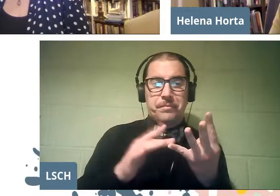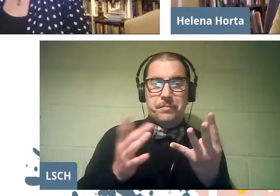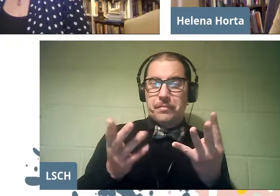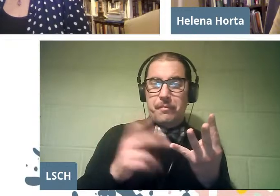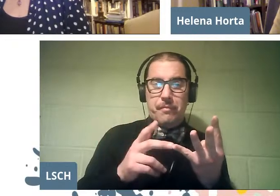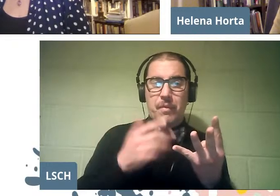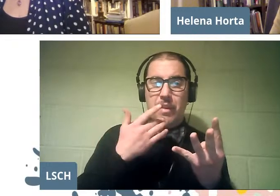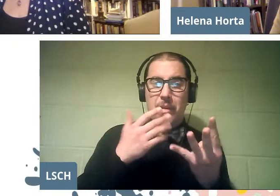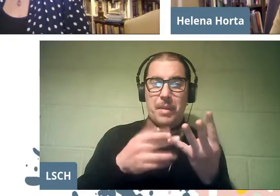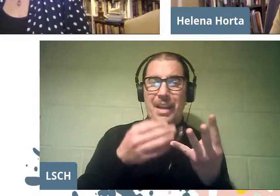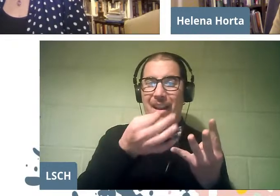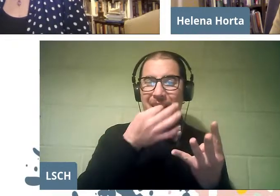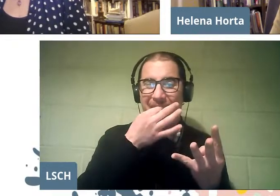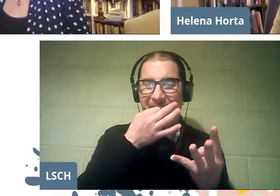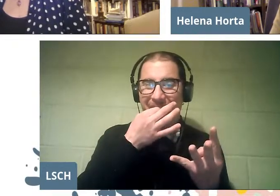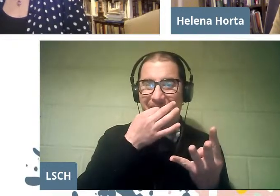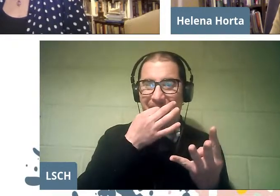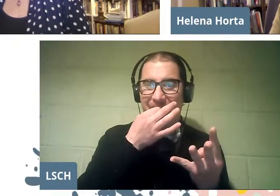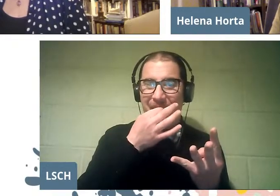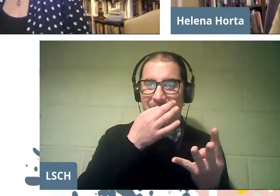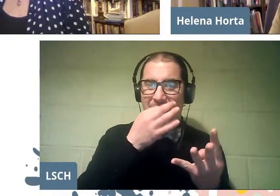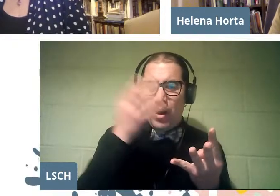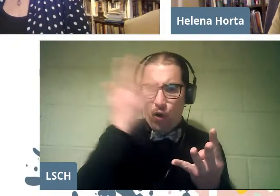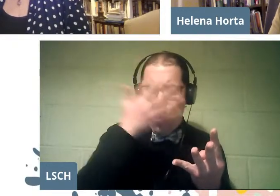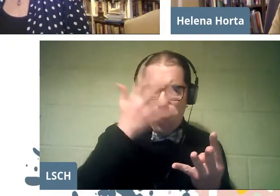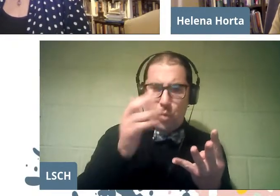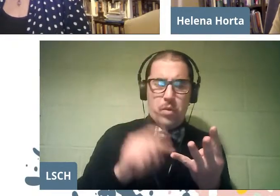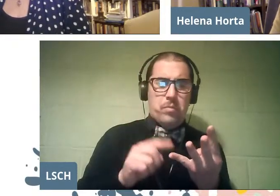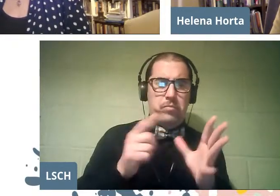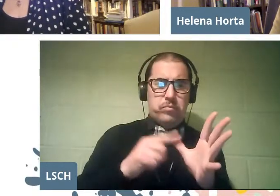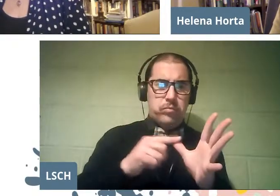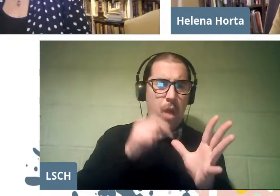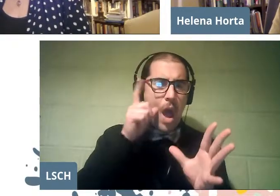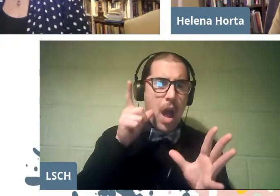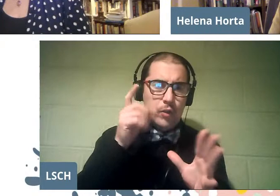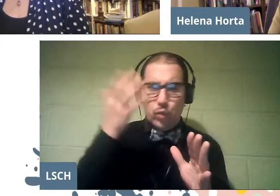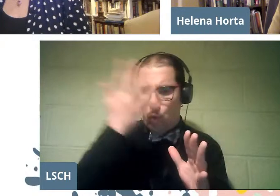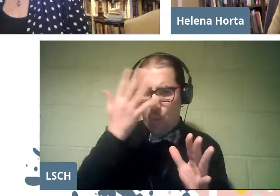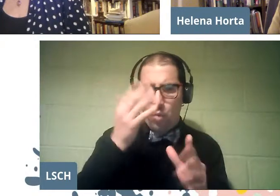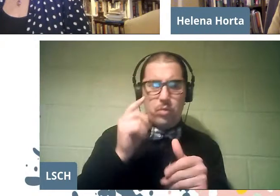también el verde oscuro, el azul petróleo,